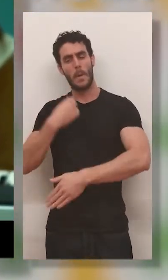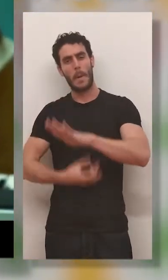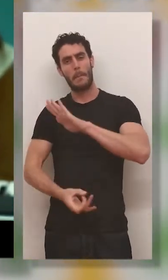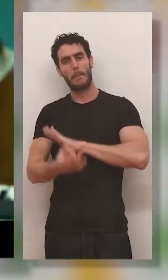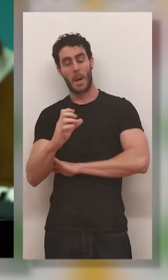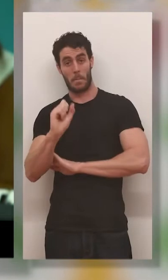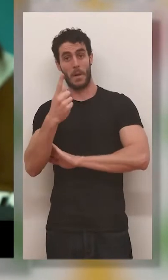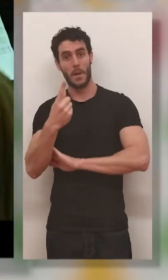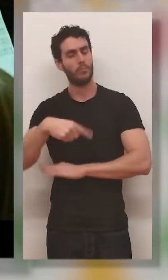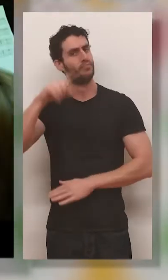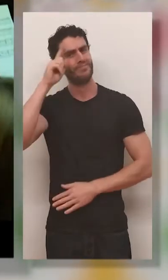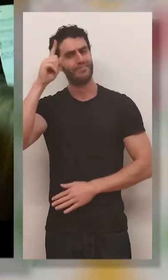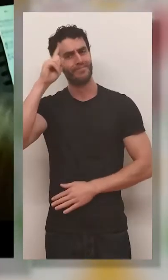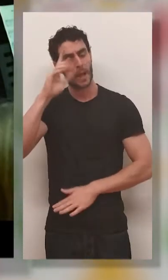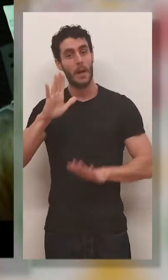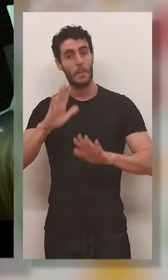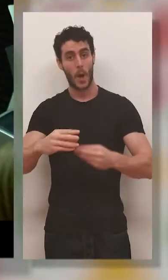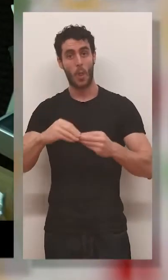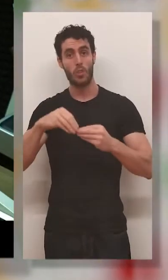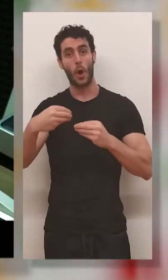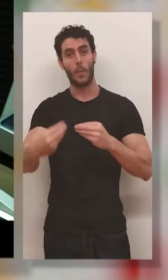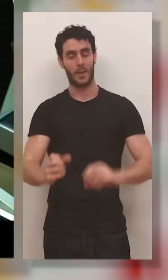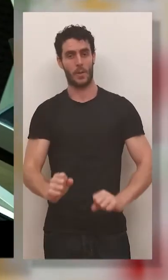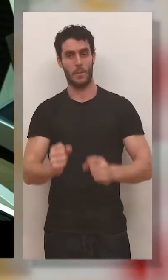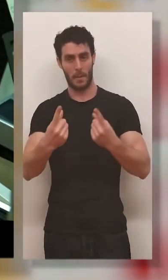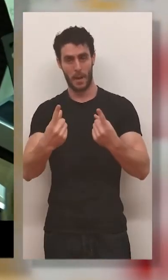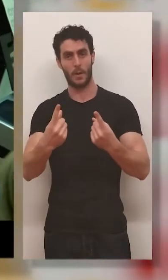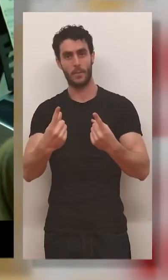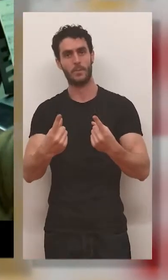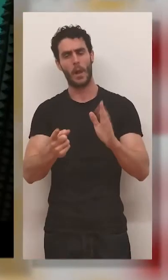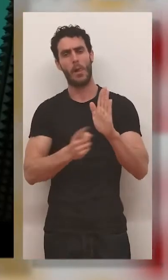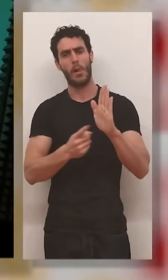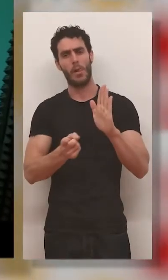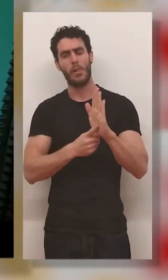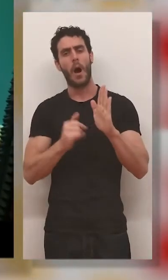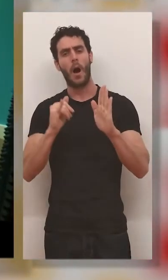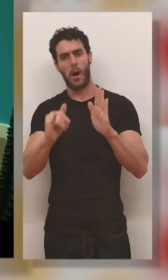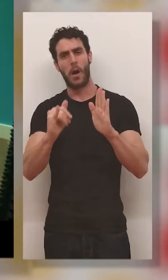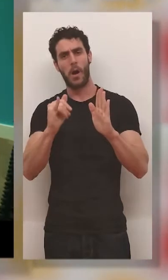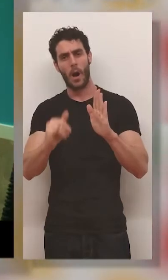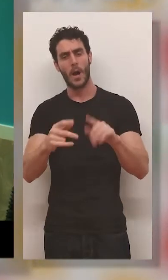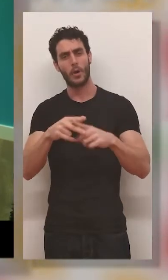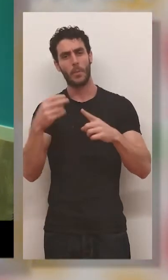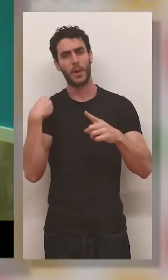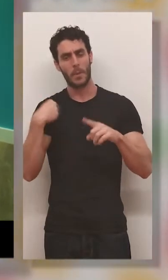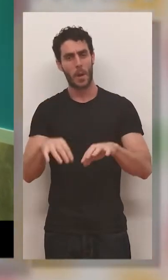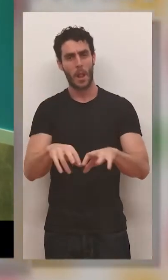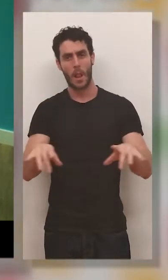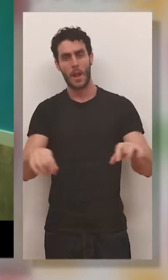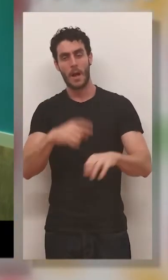primer piano, pero el primer documento en el que se manifiesta la existencia de este instrumento de cuerda percutida data del